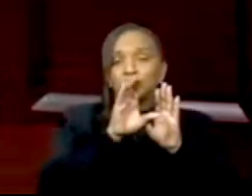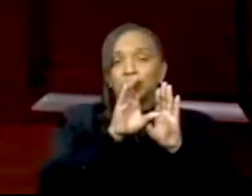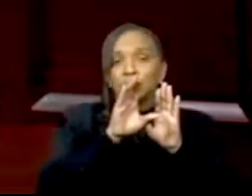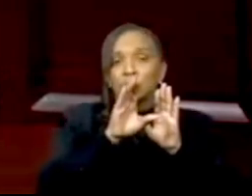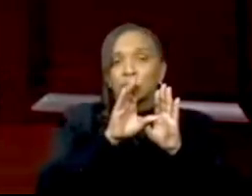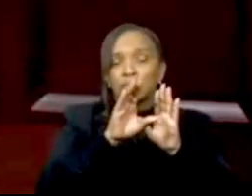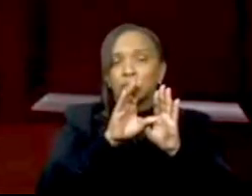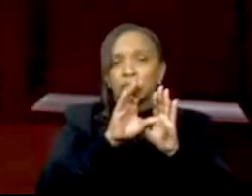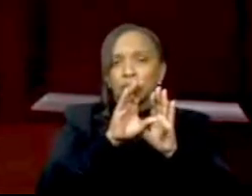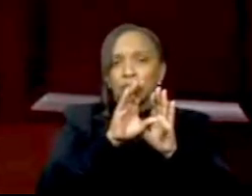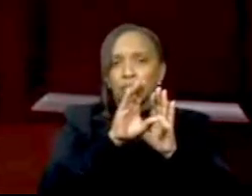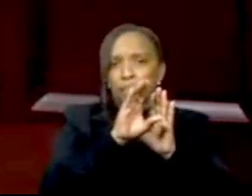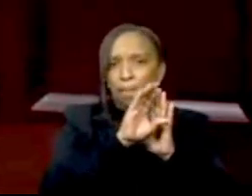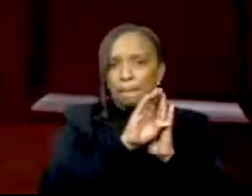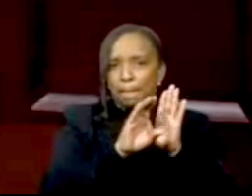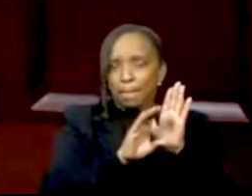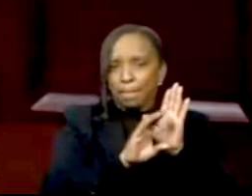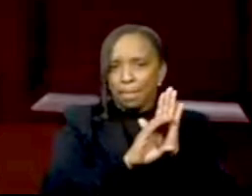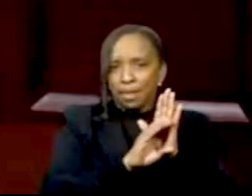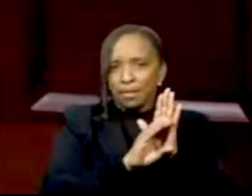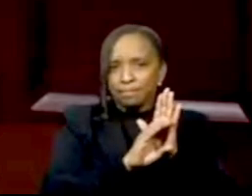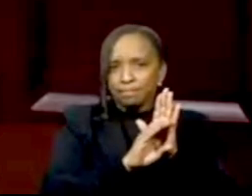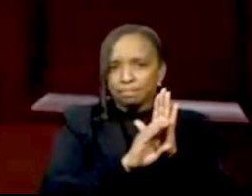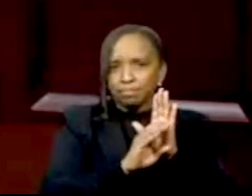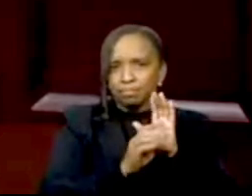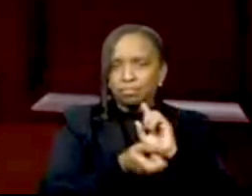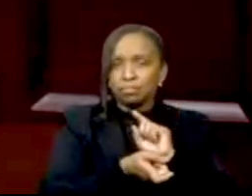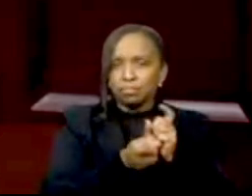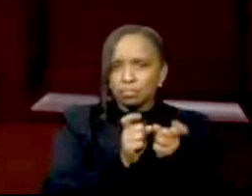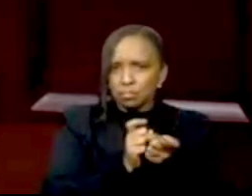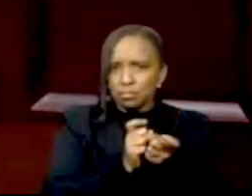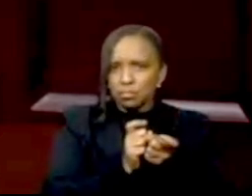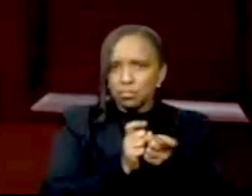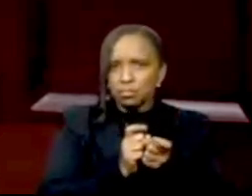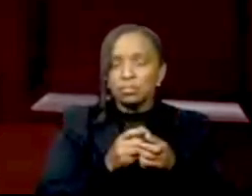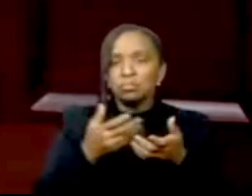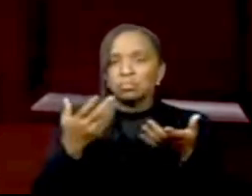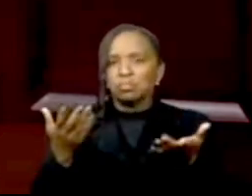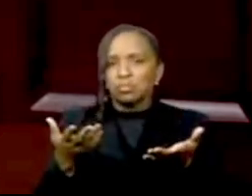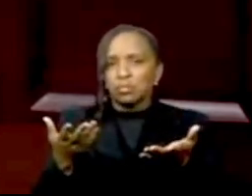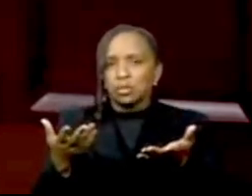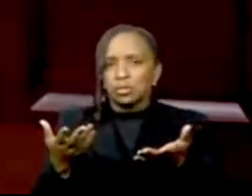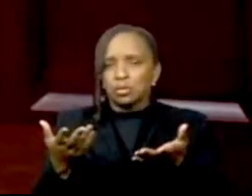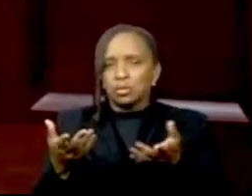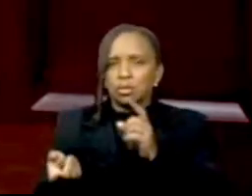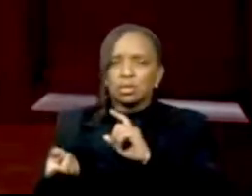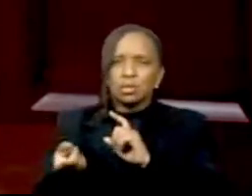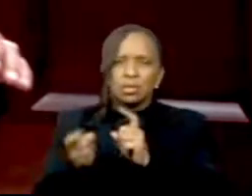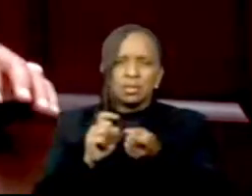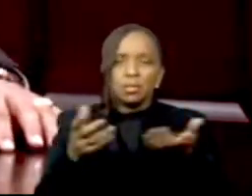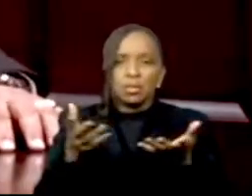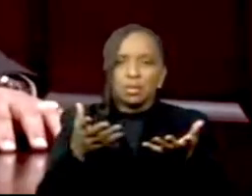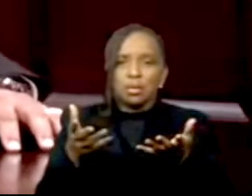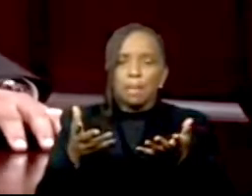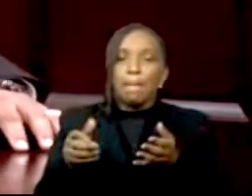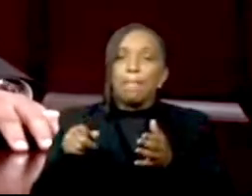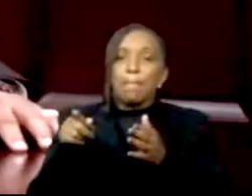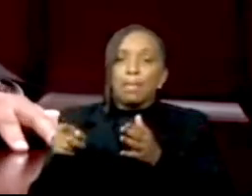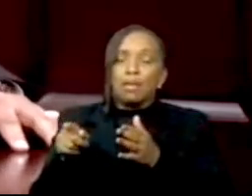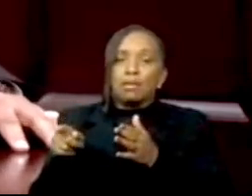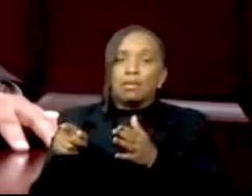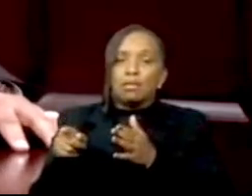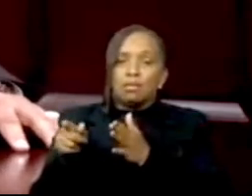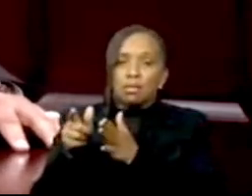paradigma de procurador general administrativo a abogado general de la administración pública. A